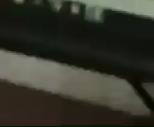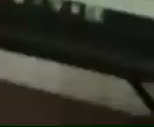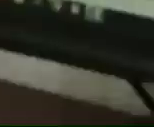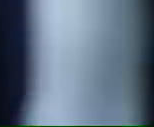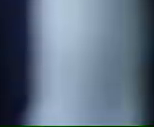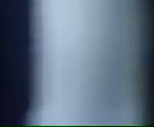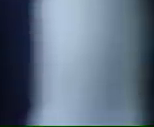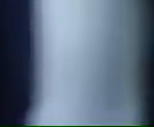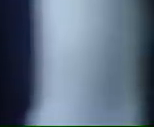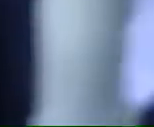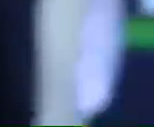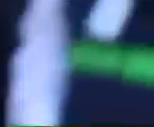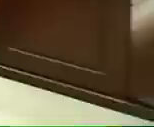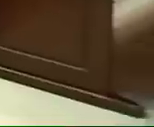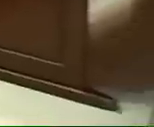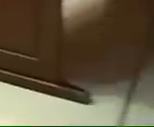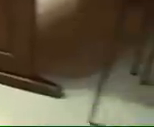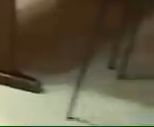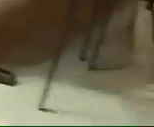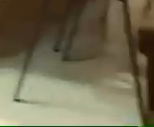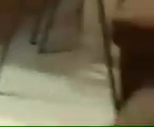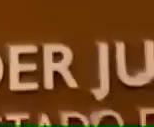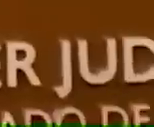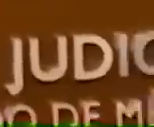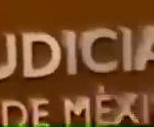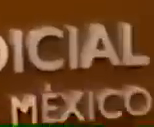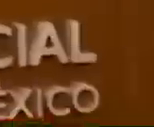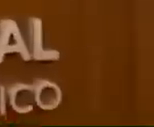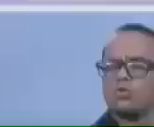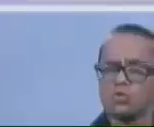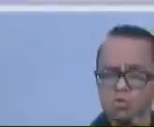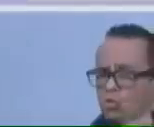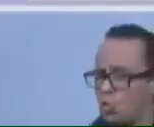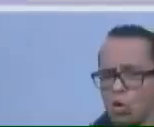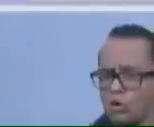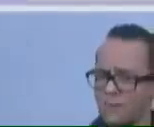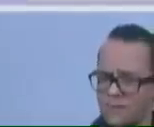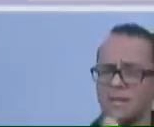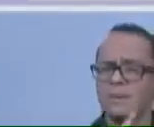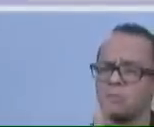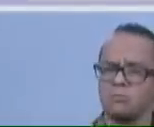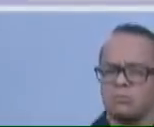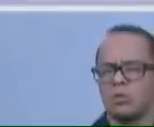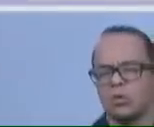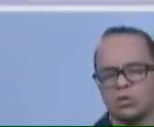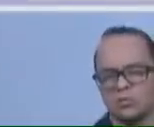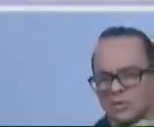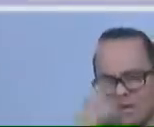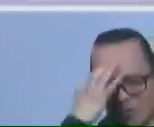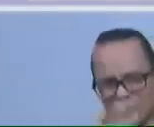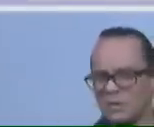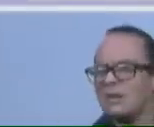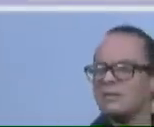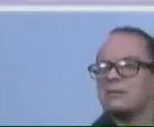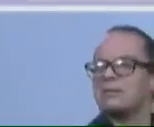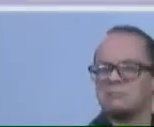que la violencia está desbordada, por lo que propone mayor inteligencia en las unidades. Lo primero que hay que reconocer es que el fenómeno delictivo ya rebasó